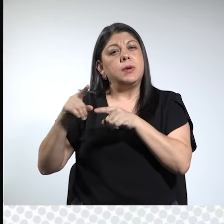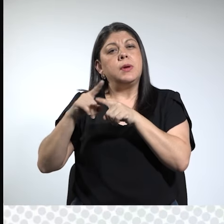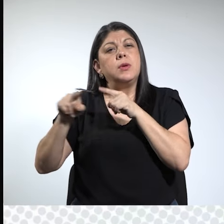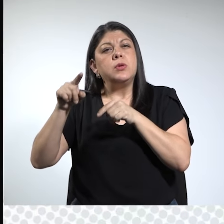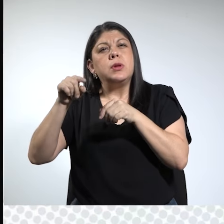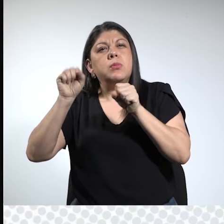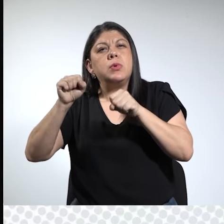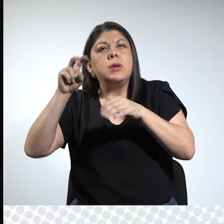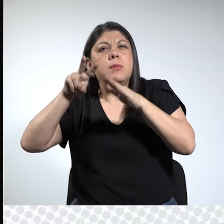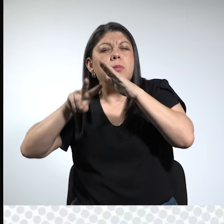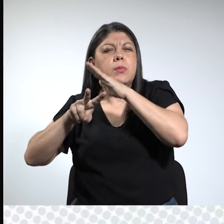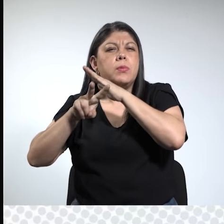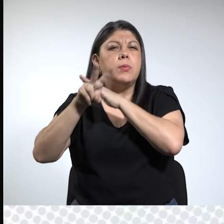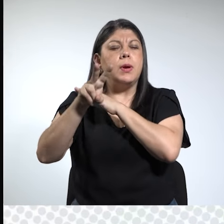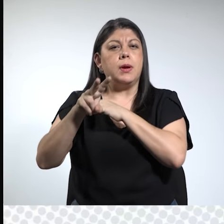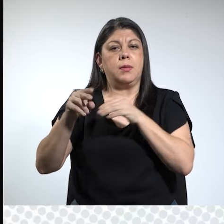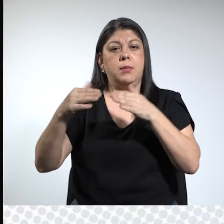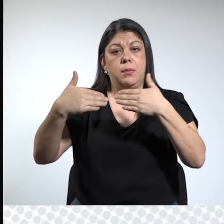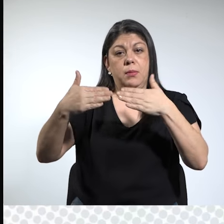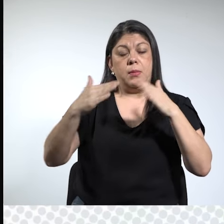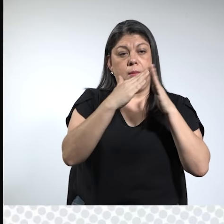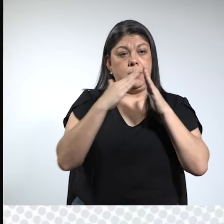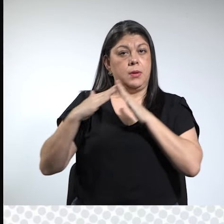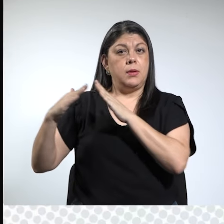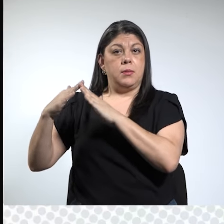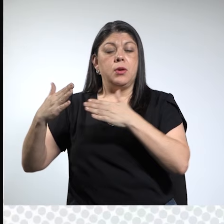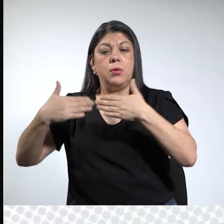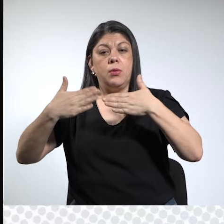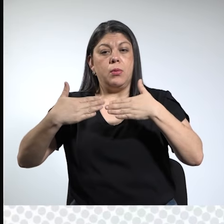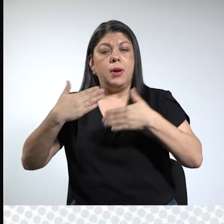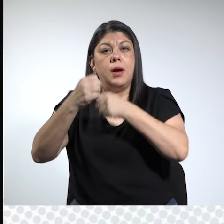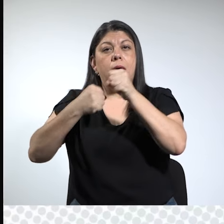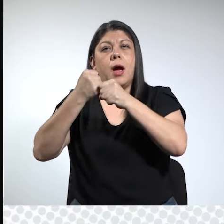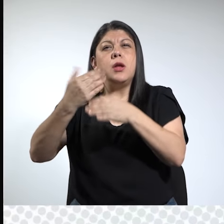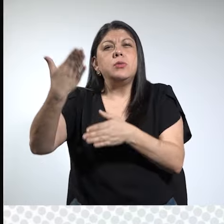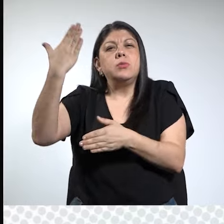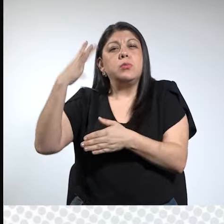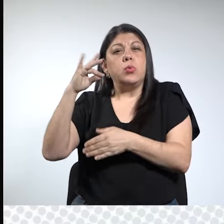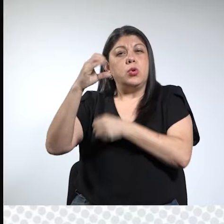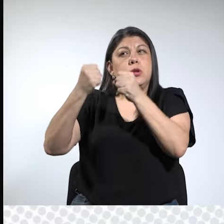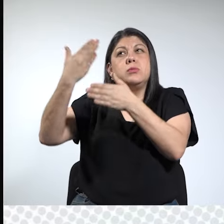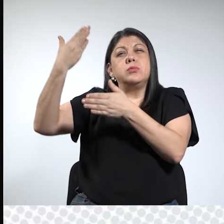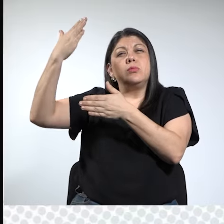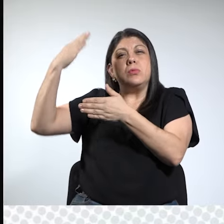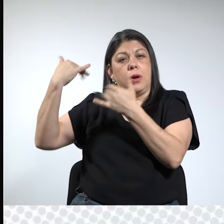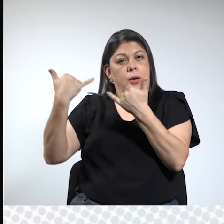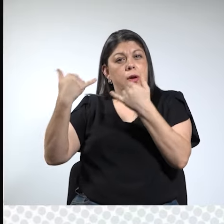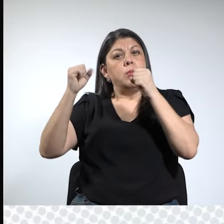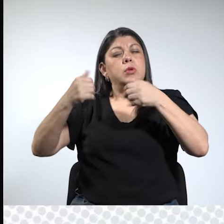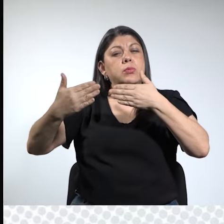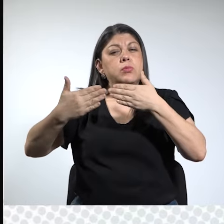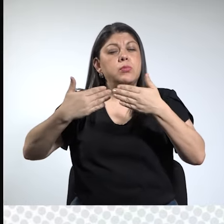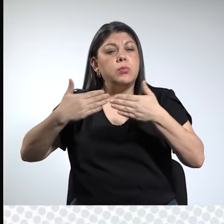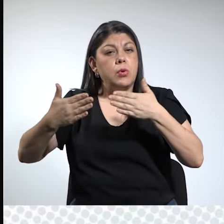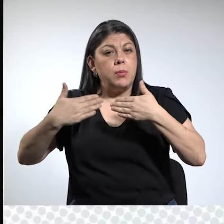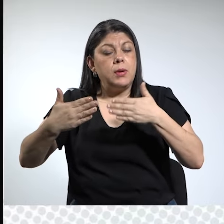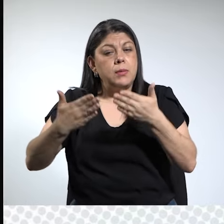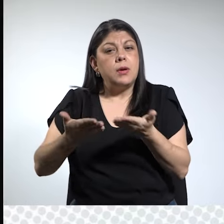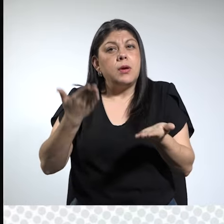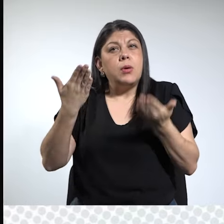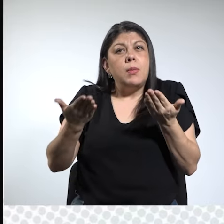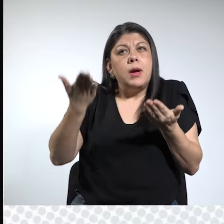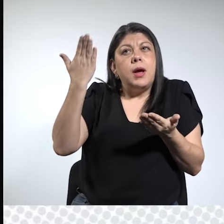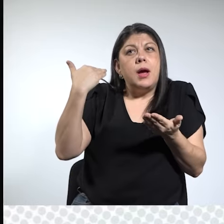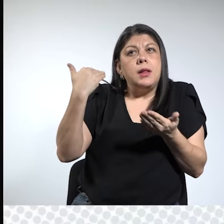usted mira a países vecinos como Panamá, por ejemplo, y usted mira el Panamá de los años 80 y usted mira el Panamá de hoy, usted ve una gran diferencia para los que tuvimos